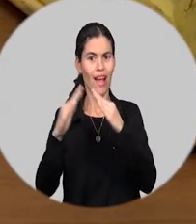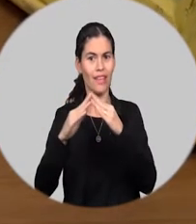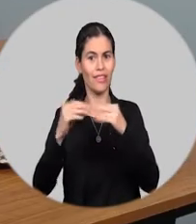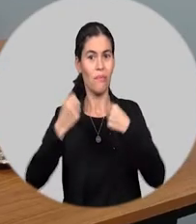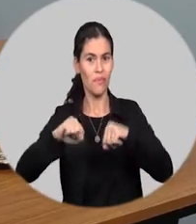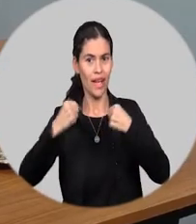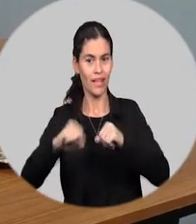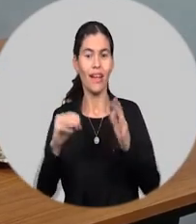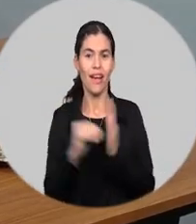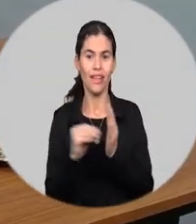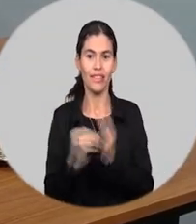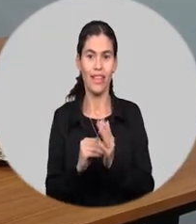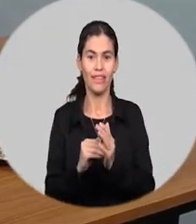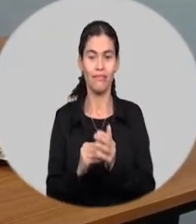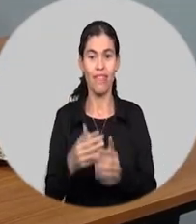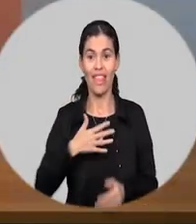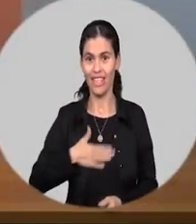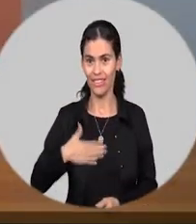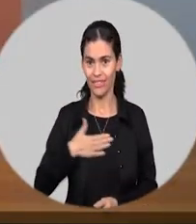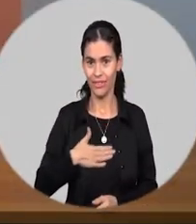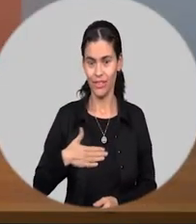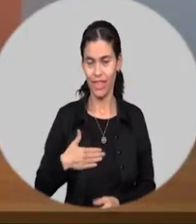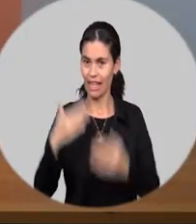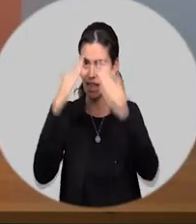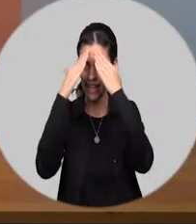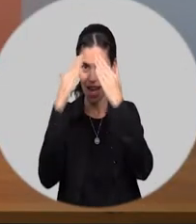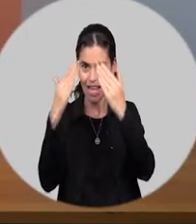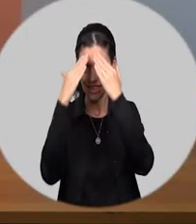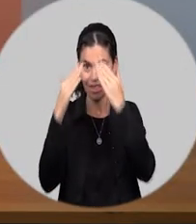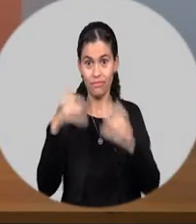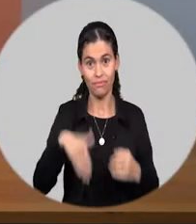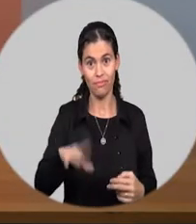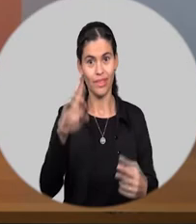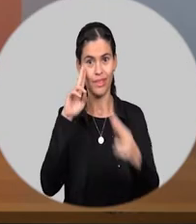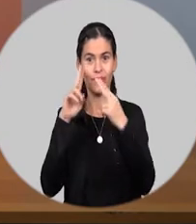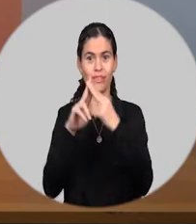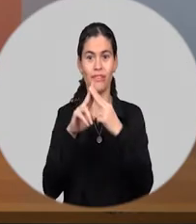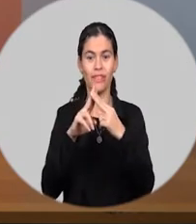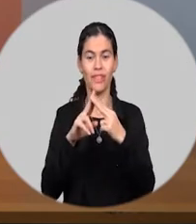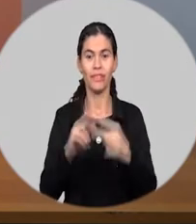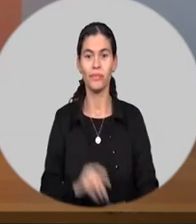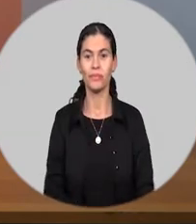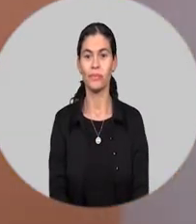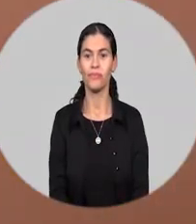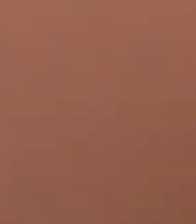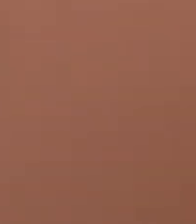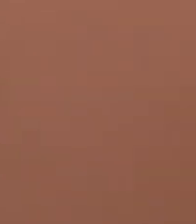casas y que disfruten. Muchísimas gracias y hasta la próxima.